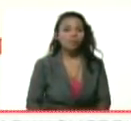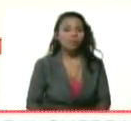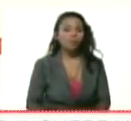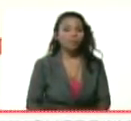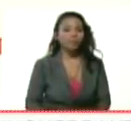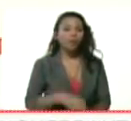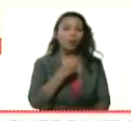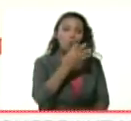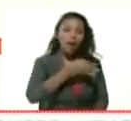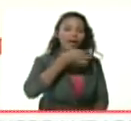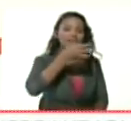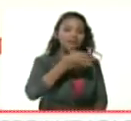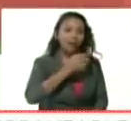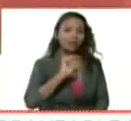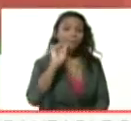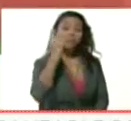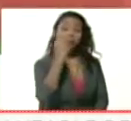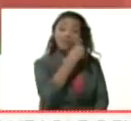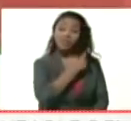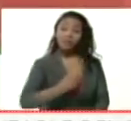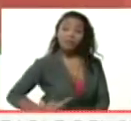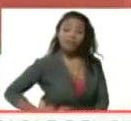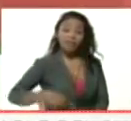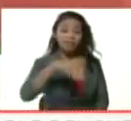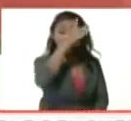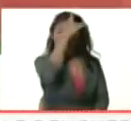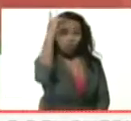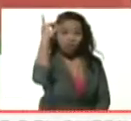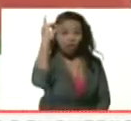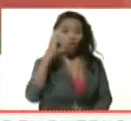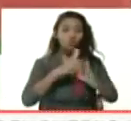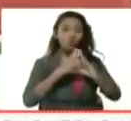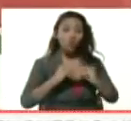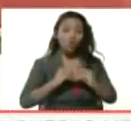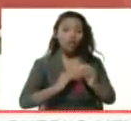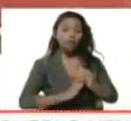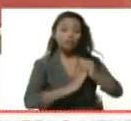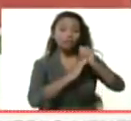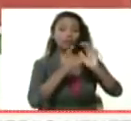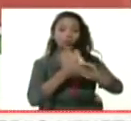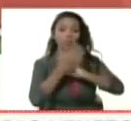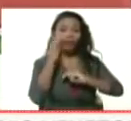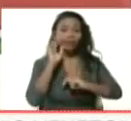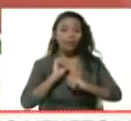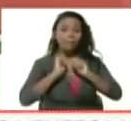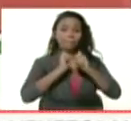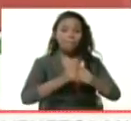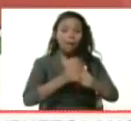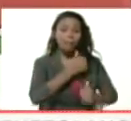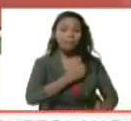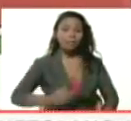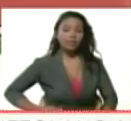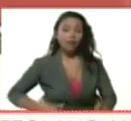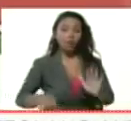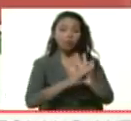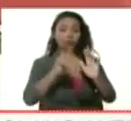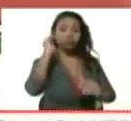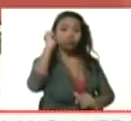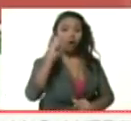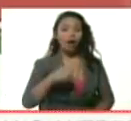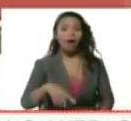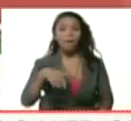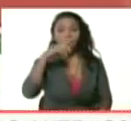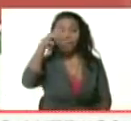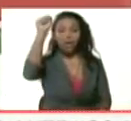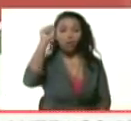Muy buenas tardes, primer vicepresidente de la Tolda Roja y para toda la directiva. Recientemente el presidente constitucional Nicolás